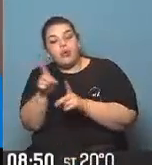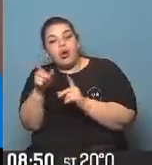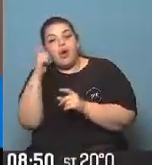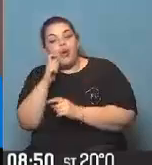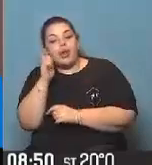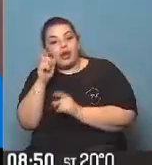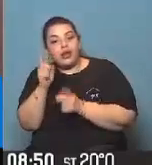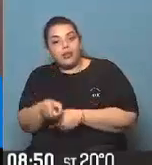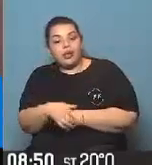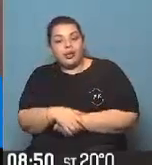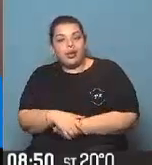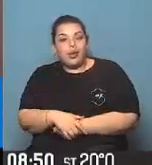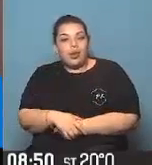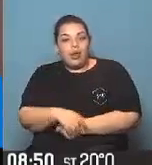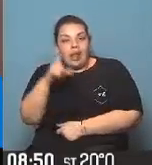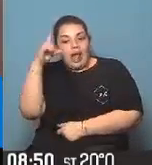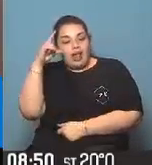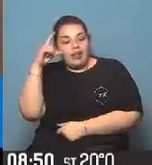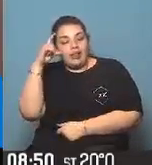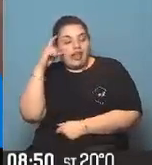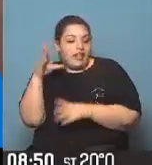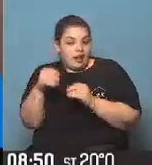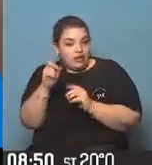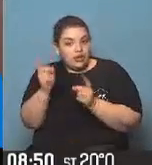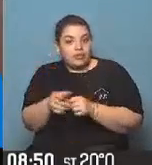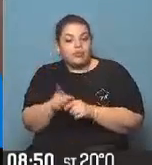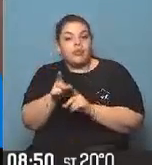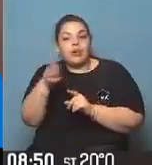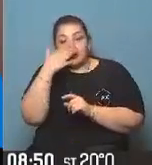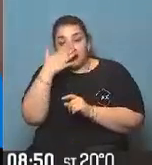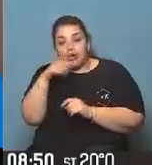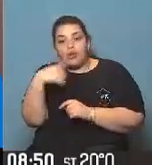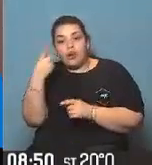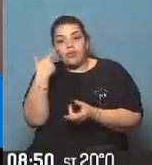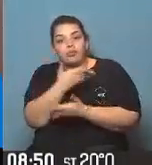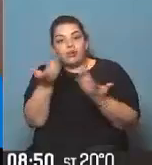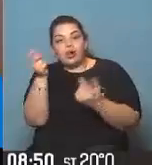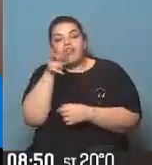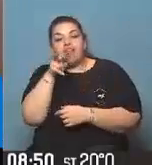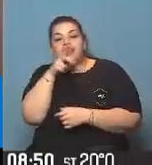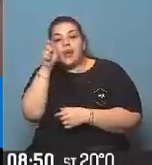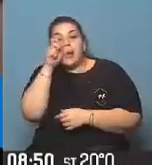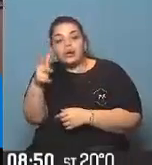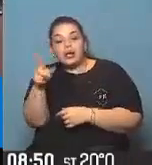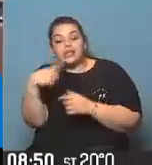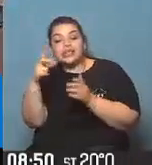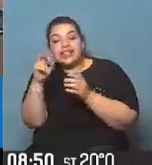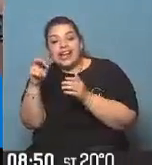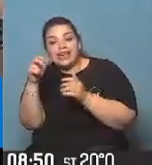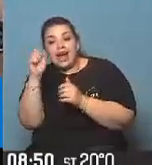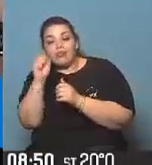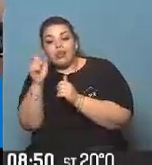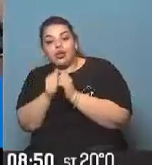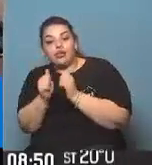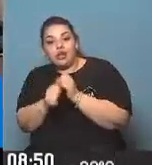y se estrena en Córdoba, en el Cineclub Municipal de Córdoba el próximo viernes 23, el 30 en Rosario y el 6 de diciembre